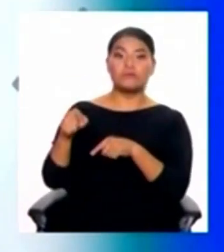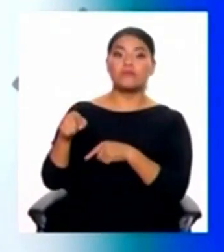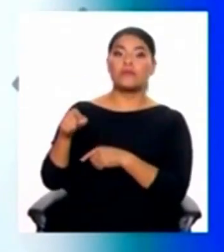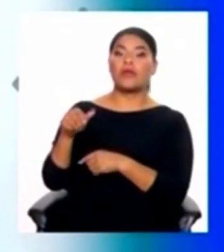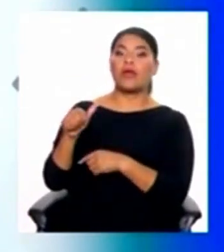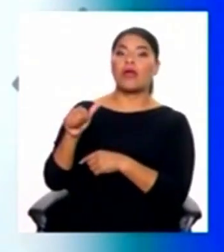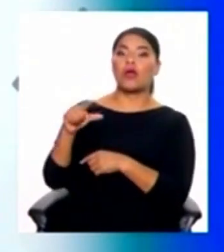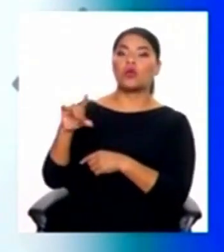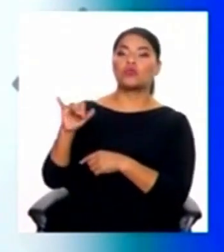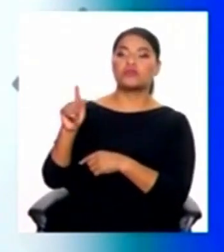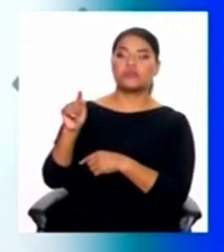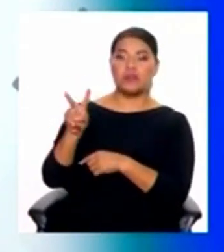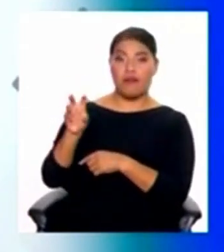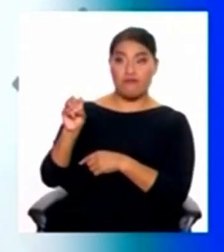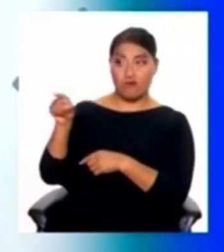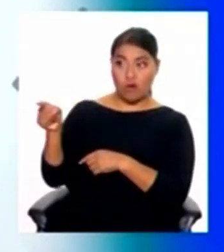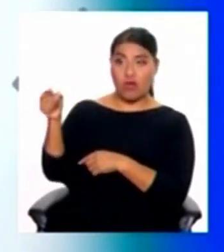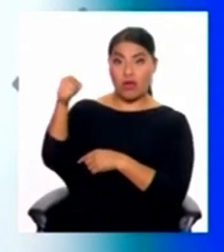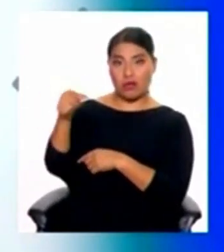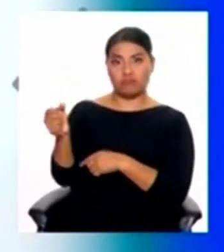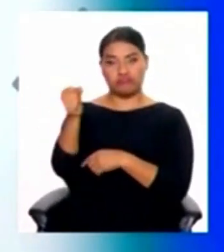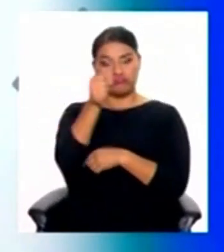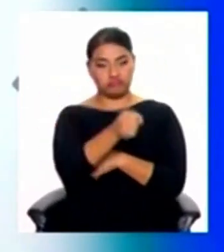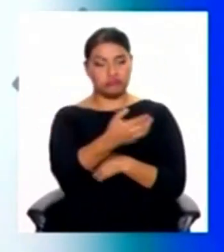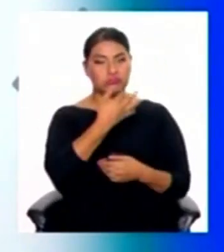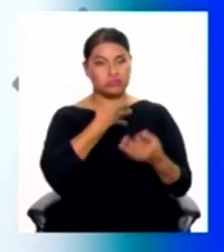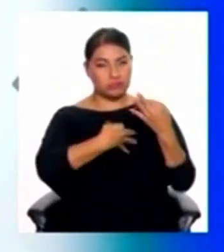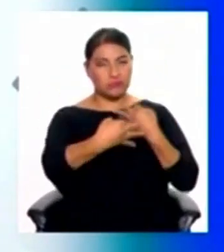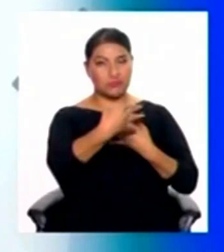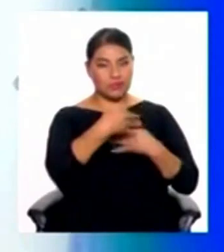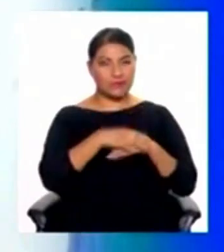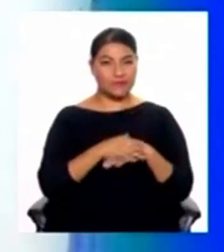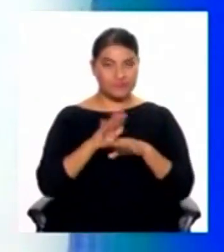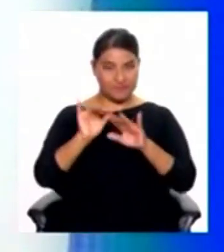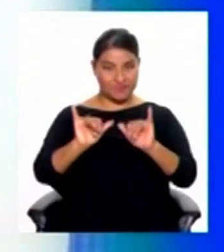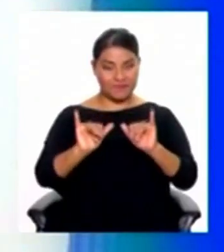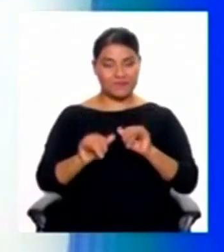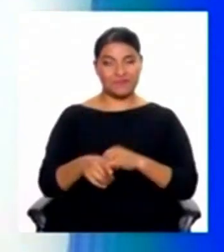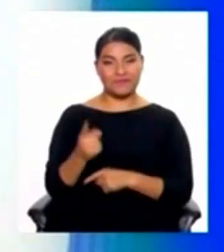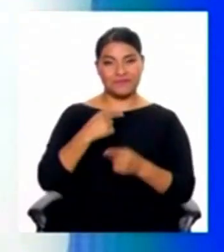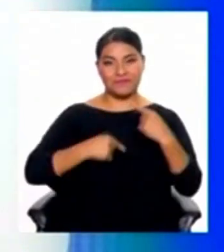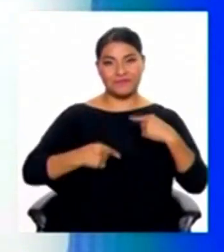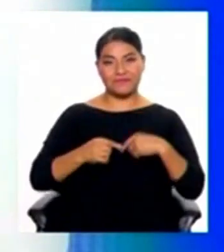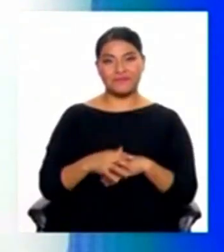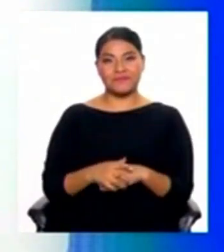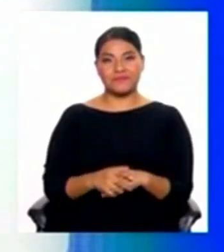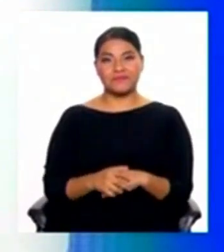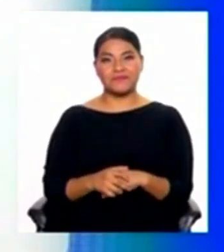Gustavo Pacheco para que nos cuente qué expectativas hay al respecto. Así que no se vayan, esto es Diálogo Abierto.